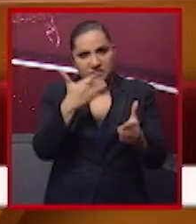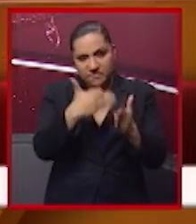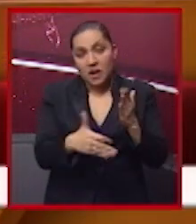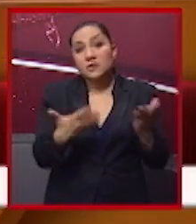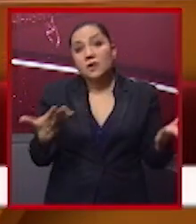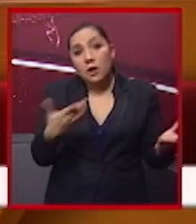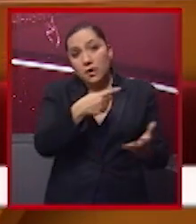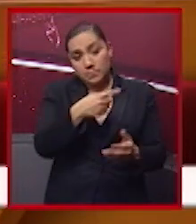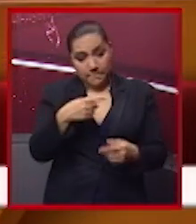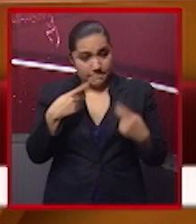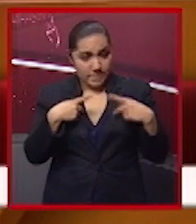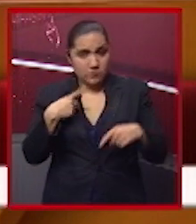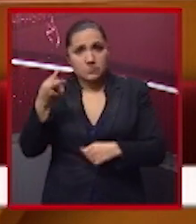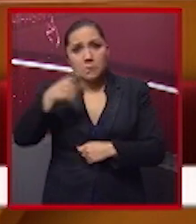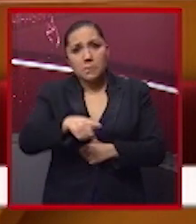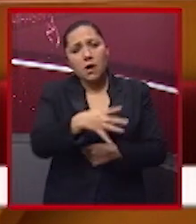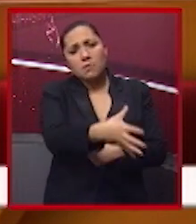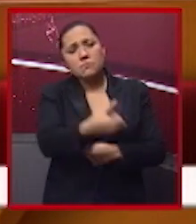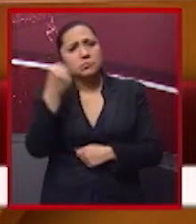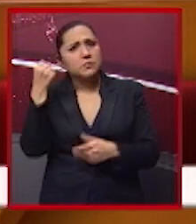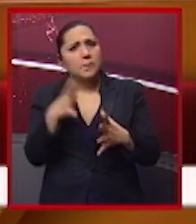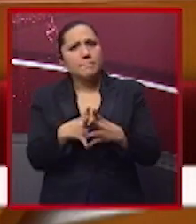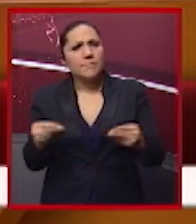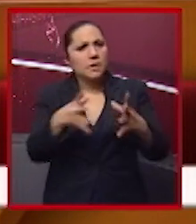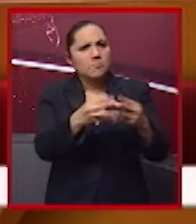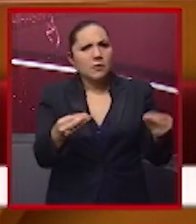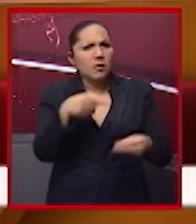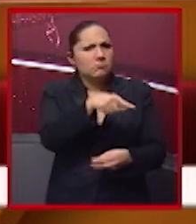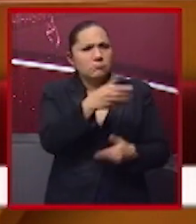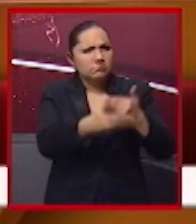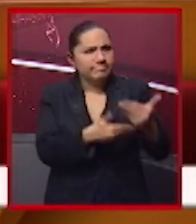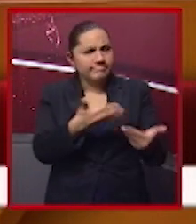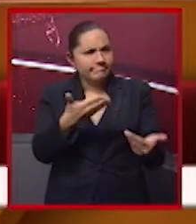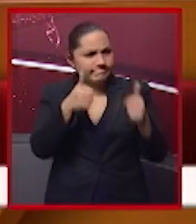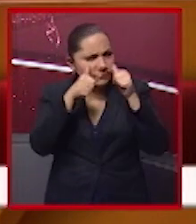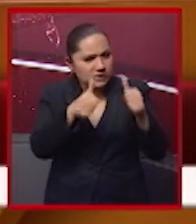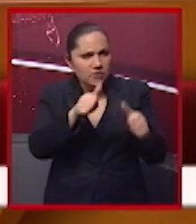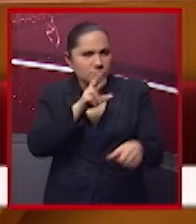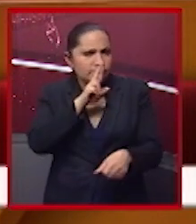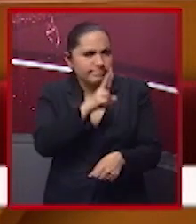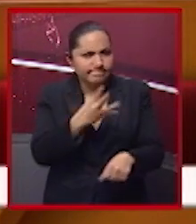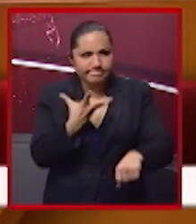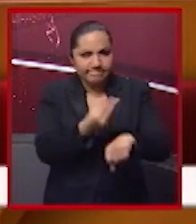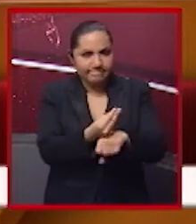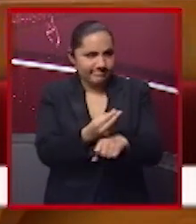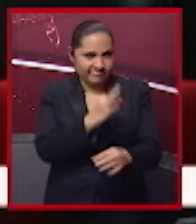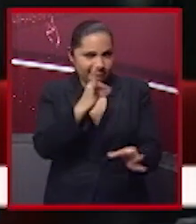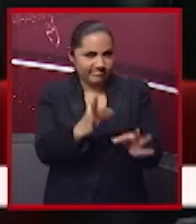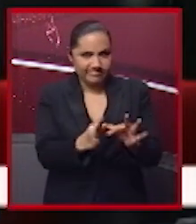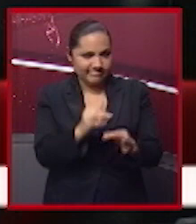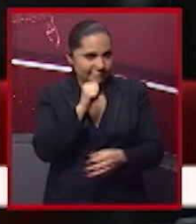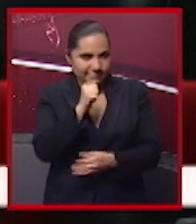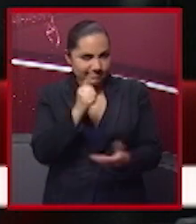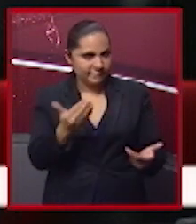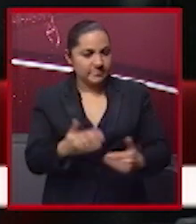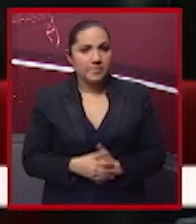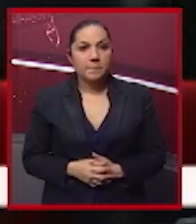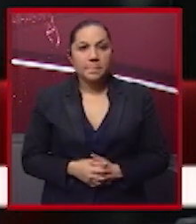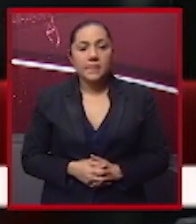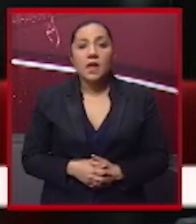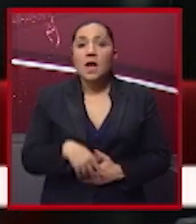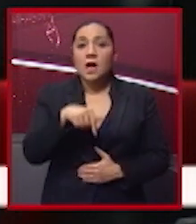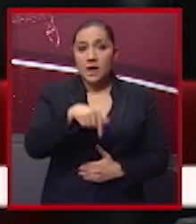Por eso afirmamos que en los últimos casi 6 años se ha actuado con altura de miras, manteniendo